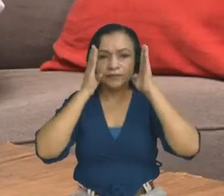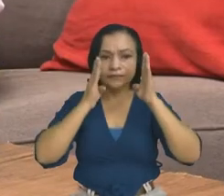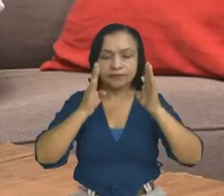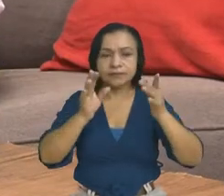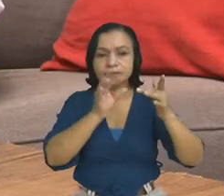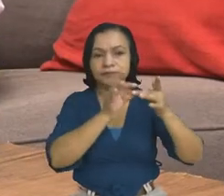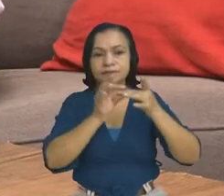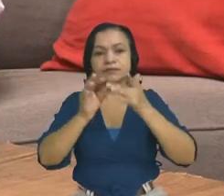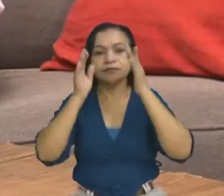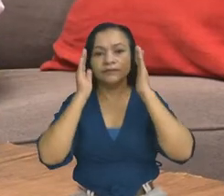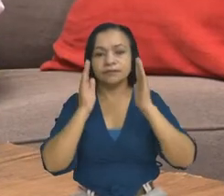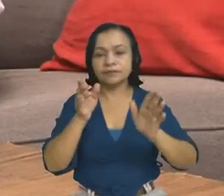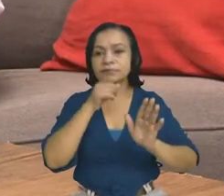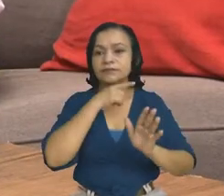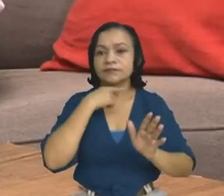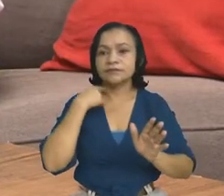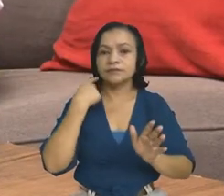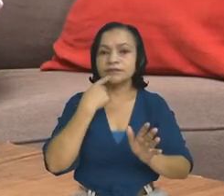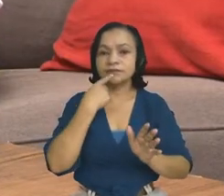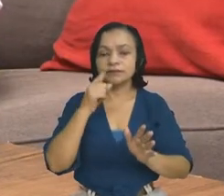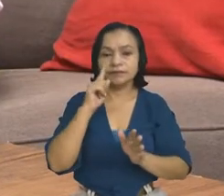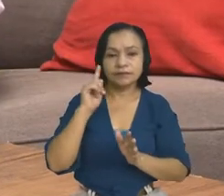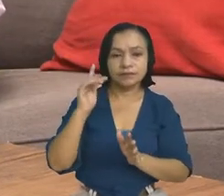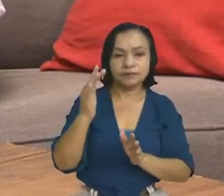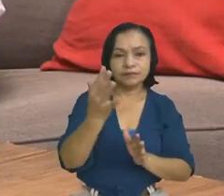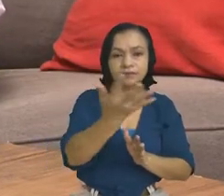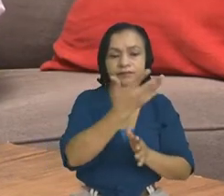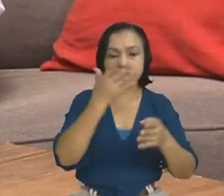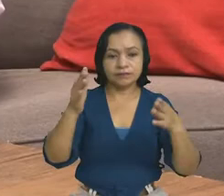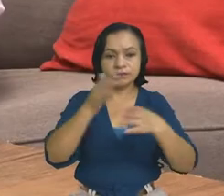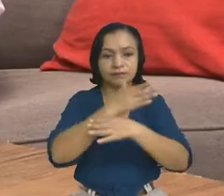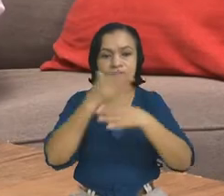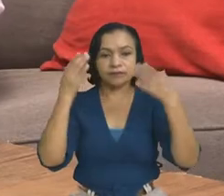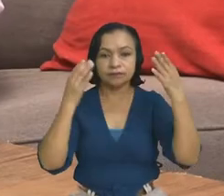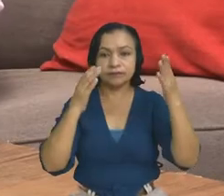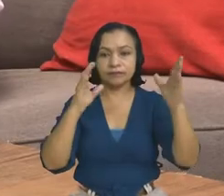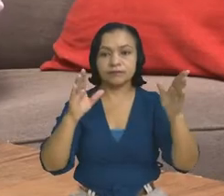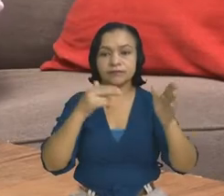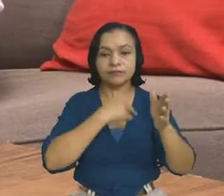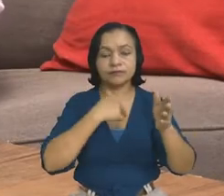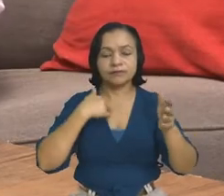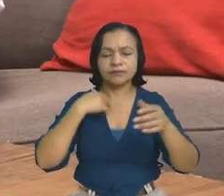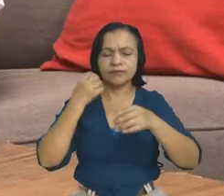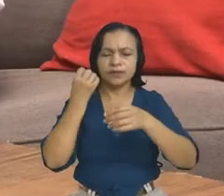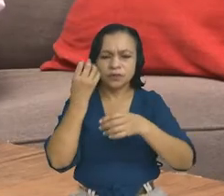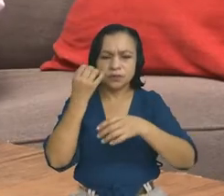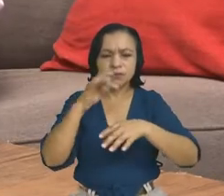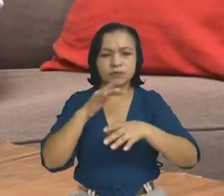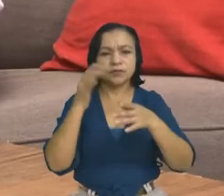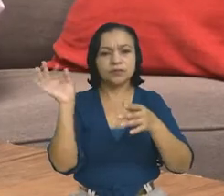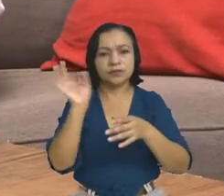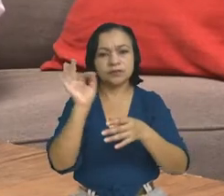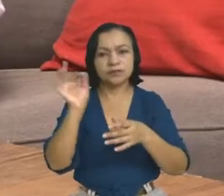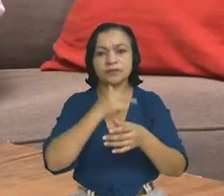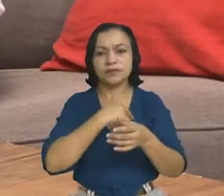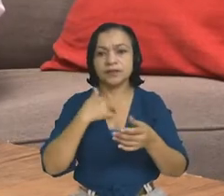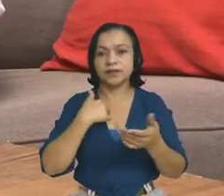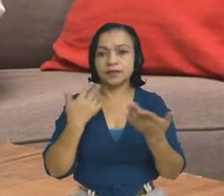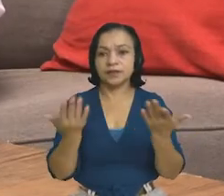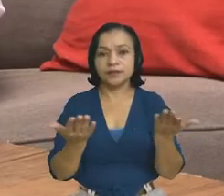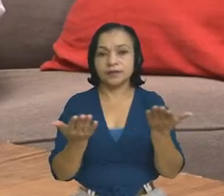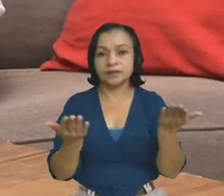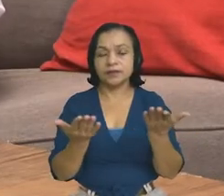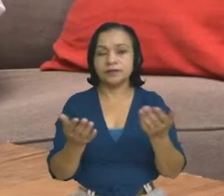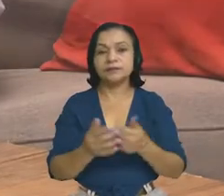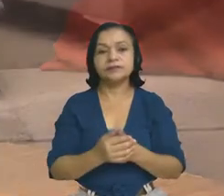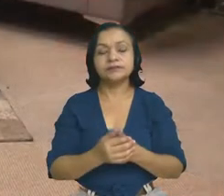condición y realmente determinar todos aquellos aspectos que tienen o inciden en la condición del dolor y poder realmente de esa manera tratarlo a través de